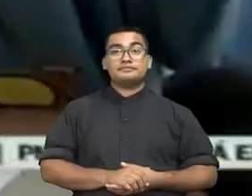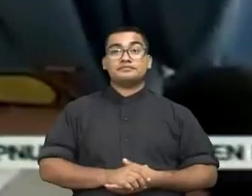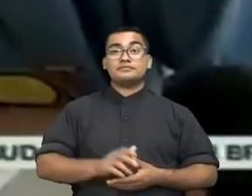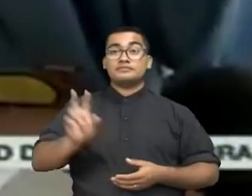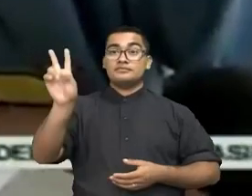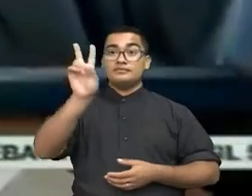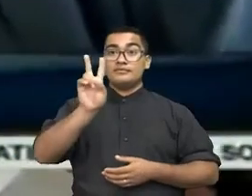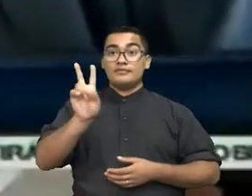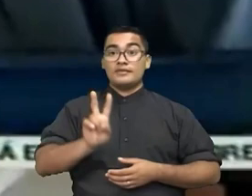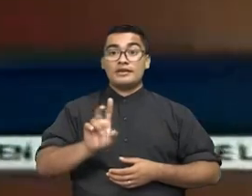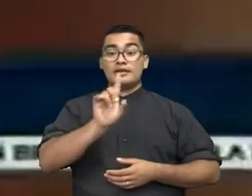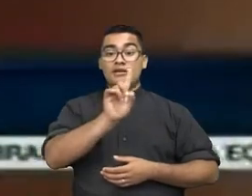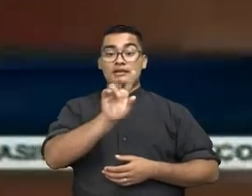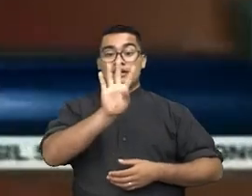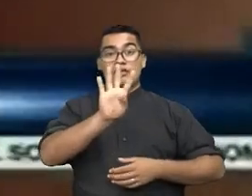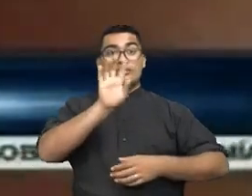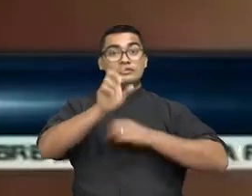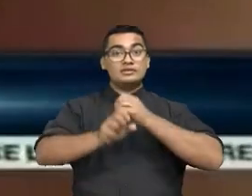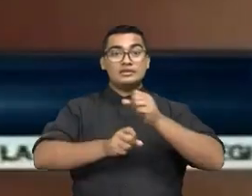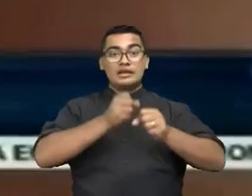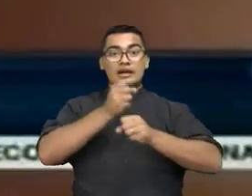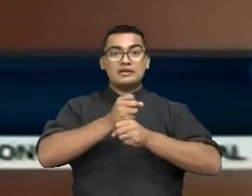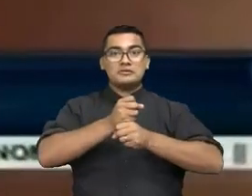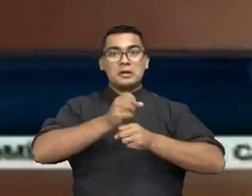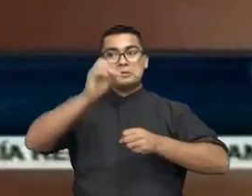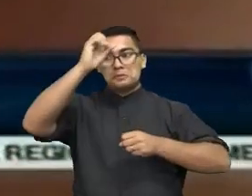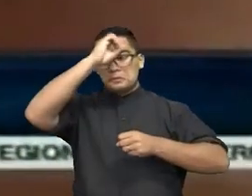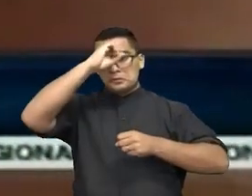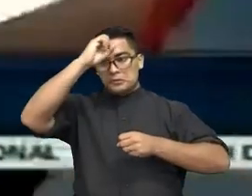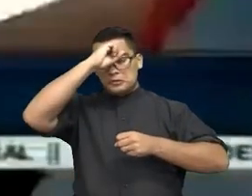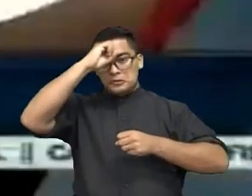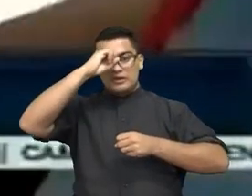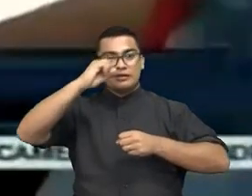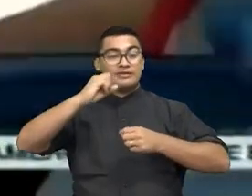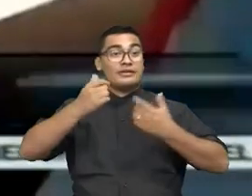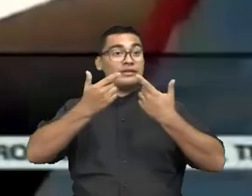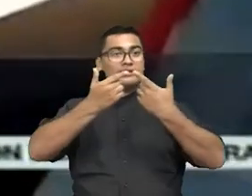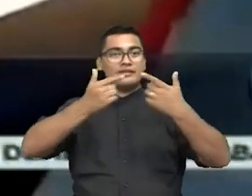Venezuela cumple 14 años libre de analfabetismo, con al menos